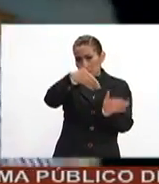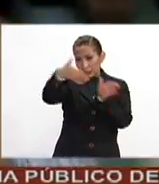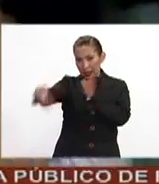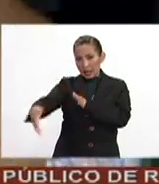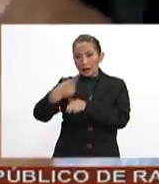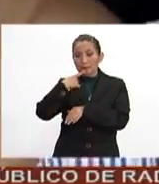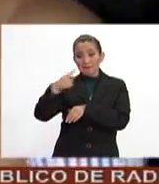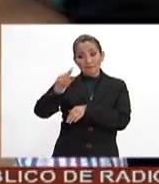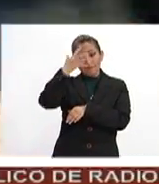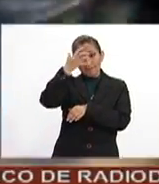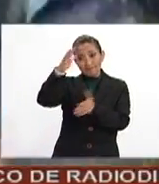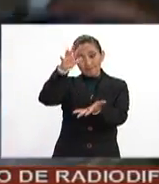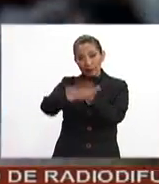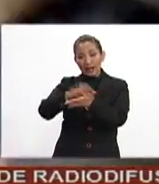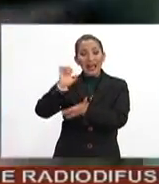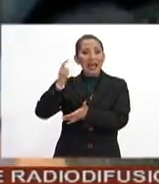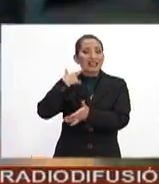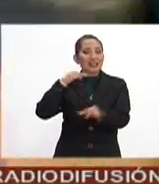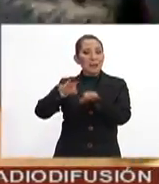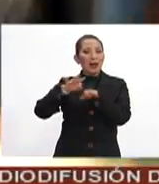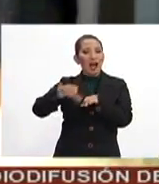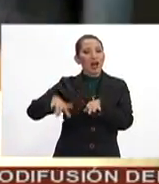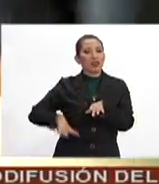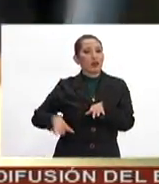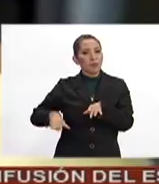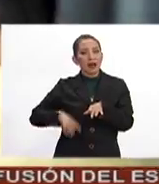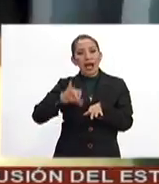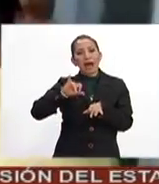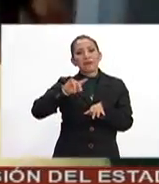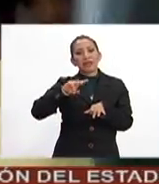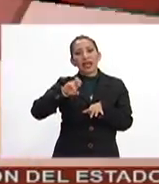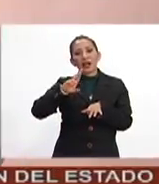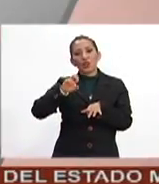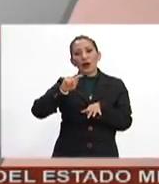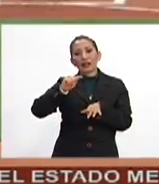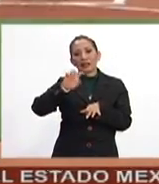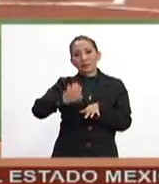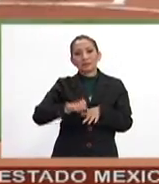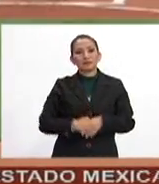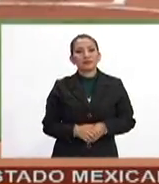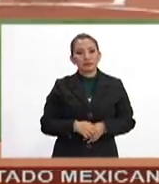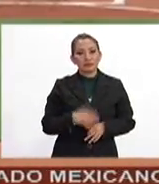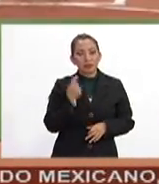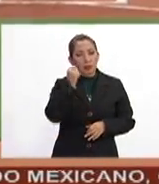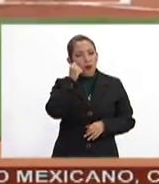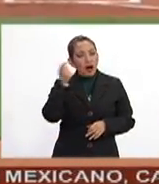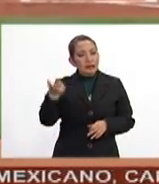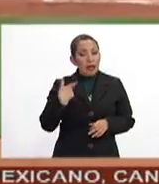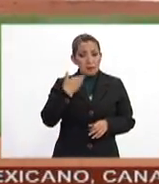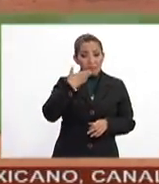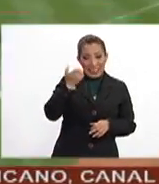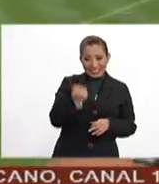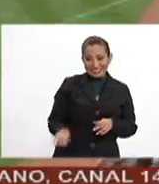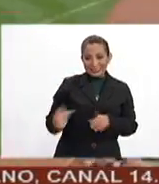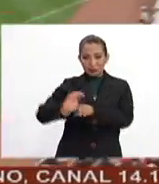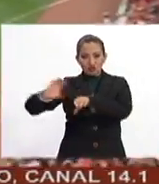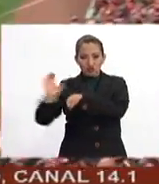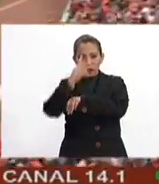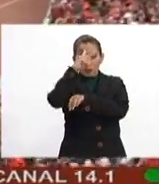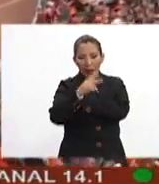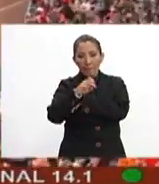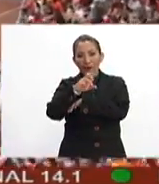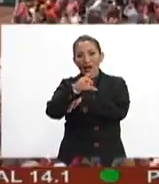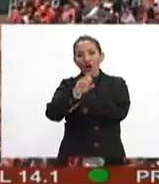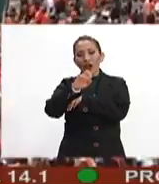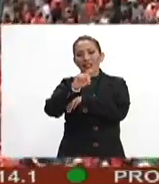adelante dictan formal prisión a exfuncionario de la administración de Javier Duarte. A pesar de la gran actuación del pitcher mexicano